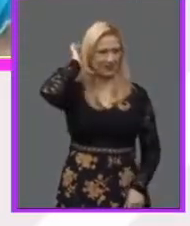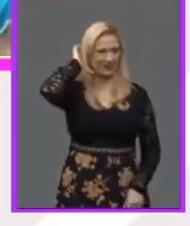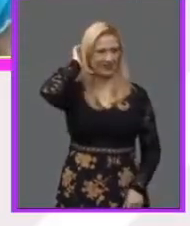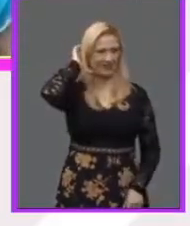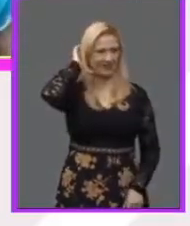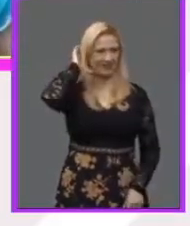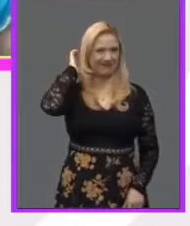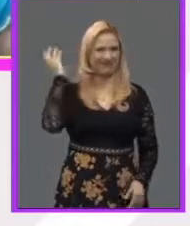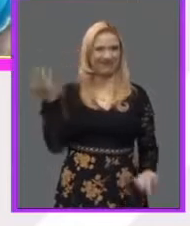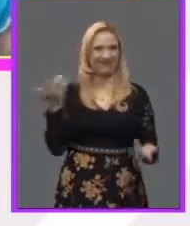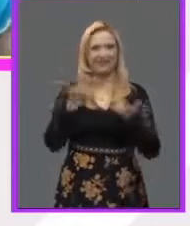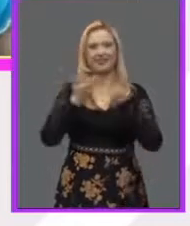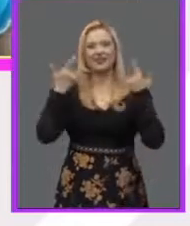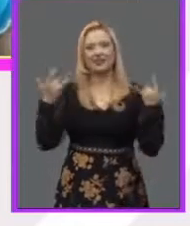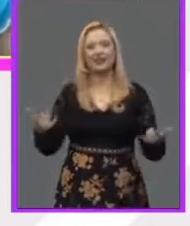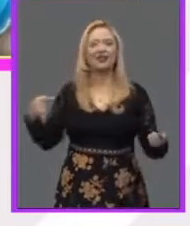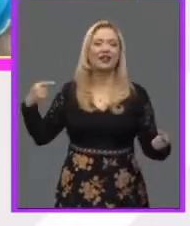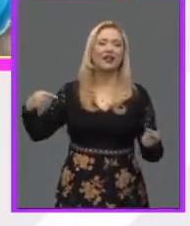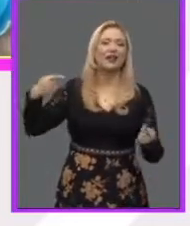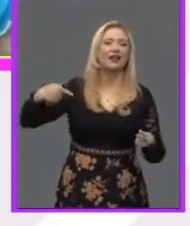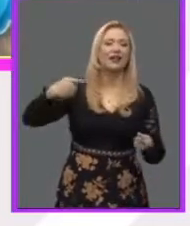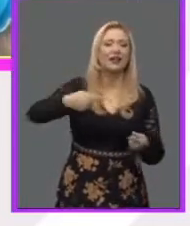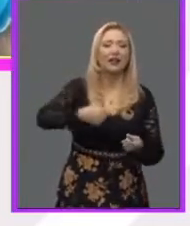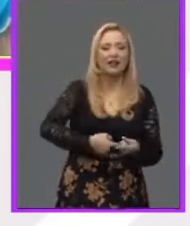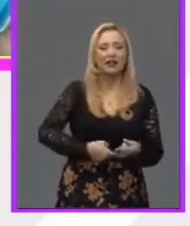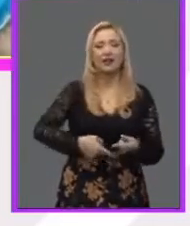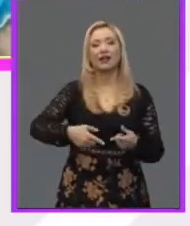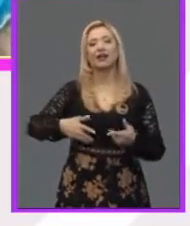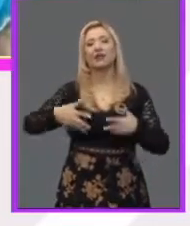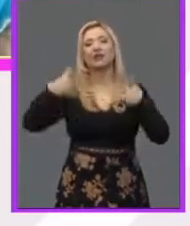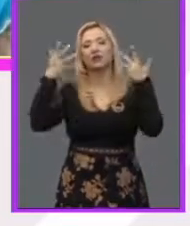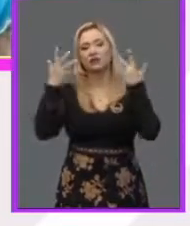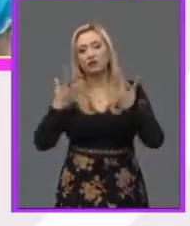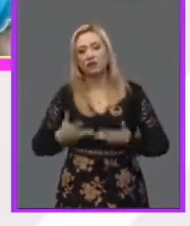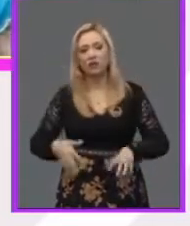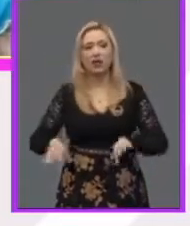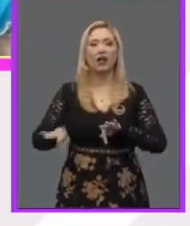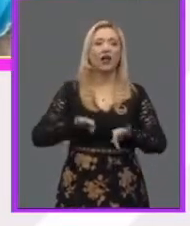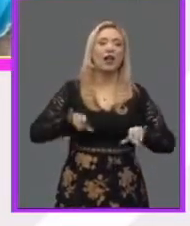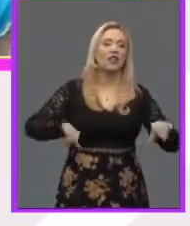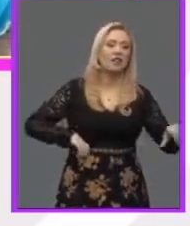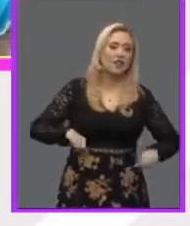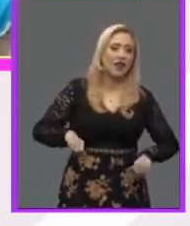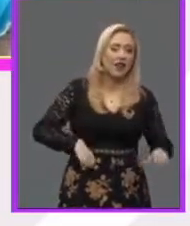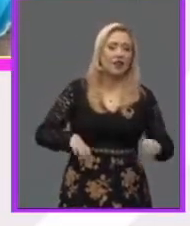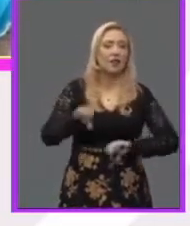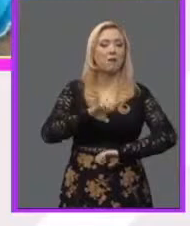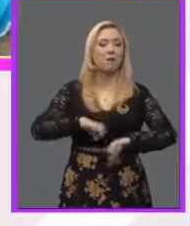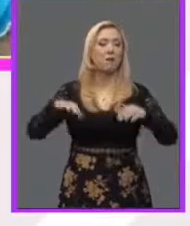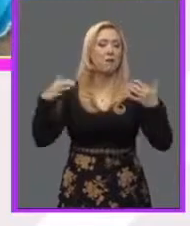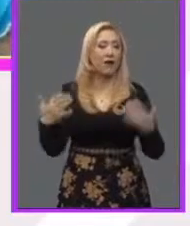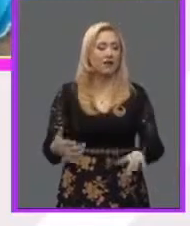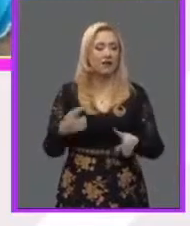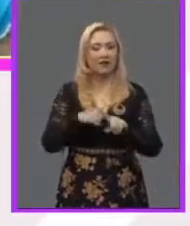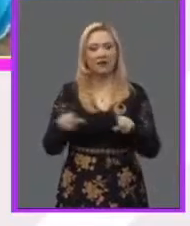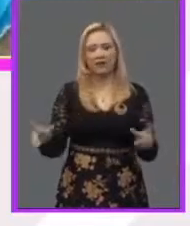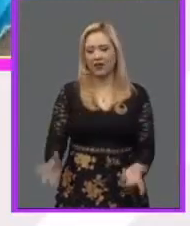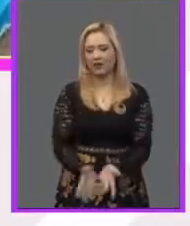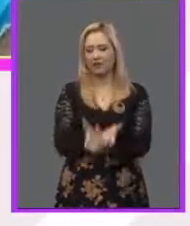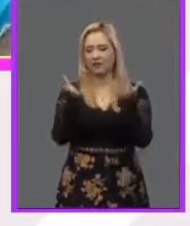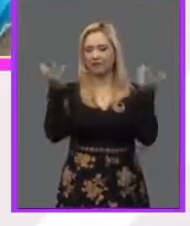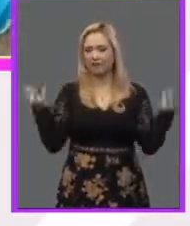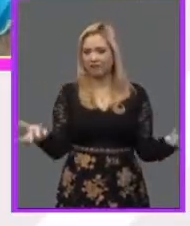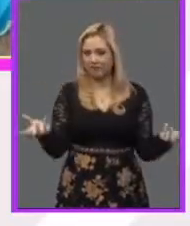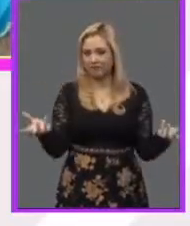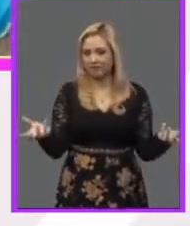muy ligado la historia de esos barrios, de esas zonas, con la industria, con ciertas actividades productivas, ¿no? Y la necesidad de esa mano